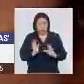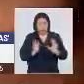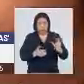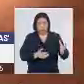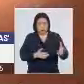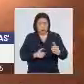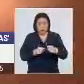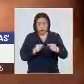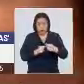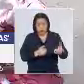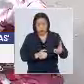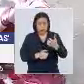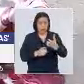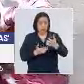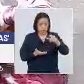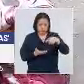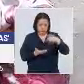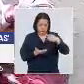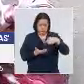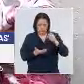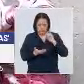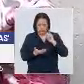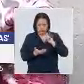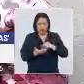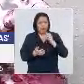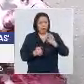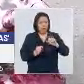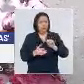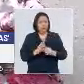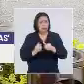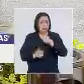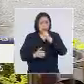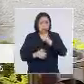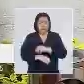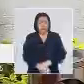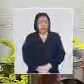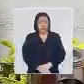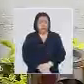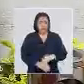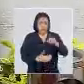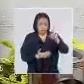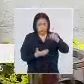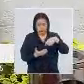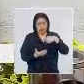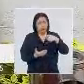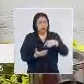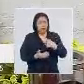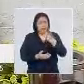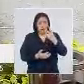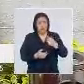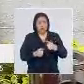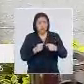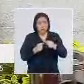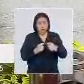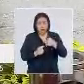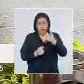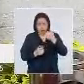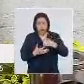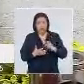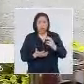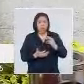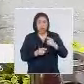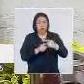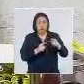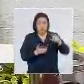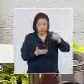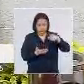recuperar su número, recibió mensajes engañosos para acceder a sus claves. Me enviaron de dos teléfonos diferentes dos